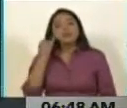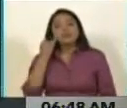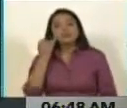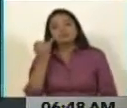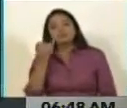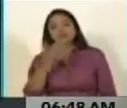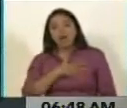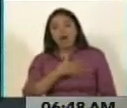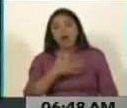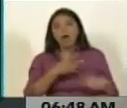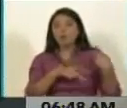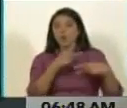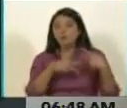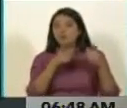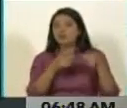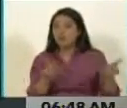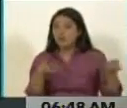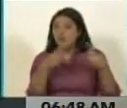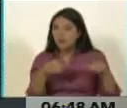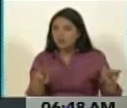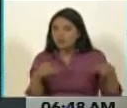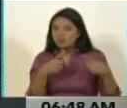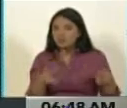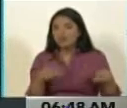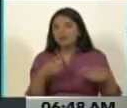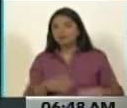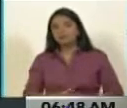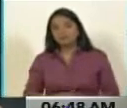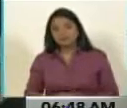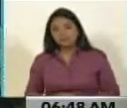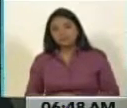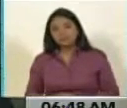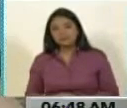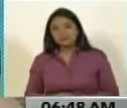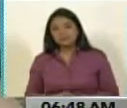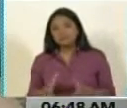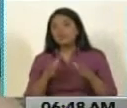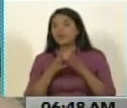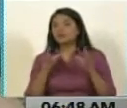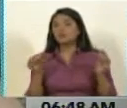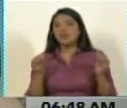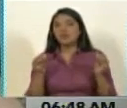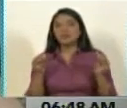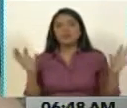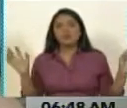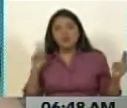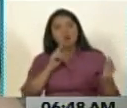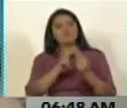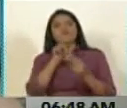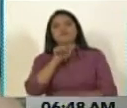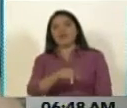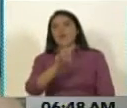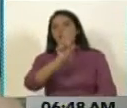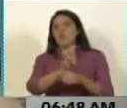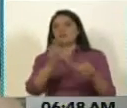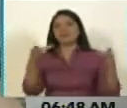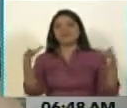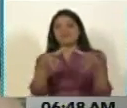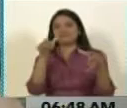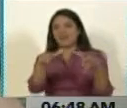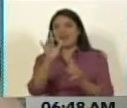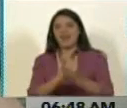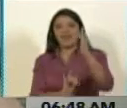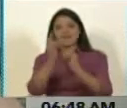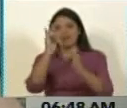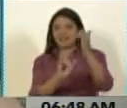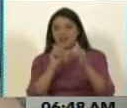productivas que se están dando en Venezuela en materia musical, y todo esto se une en un solo espacio que es el espacio de la FinVen.